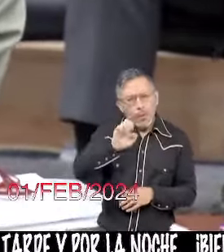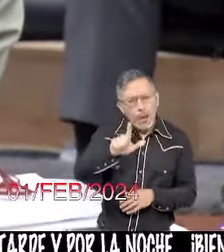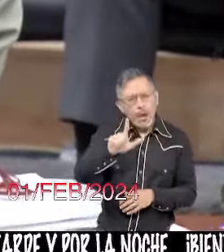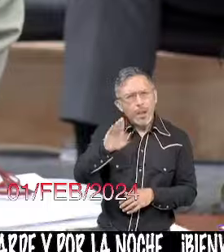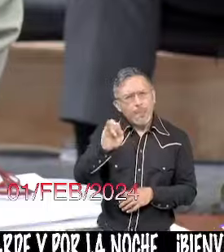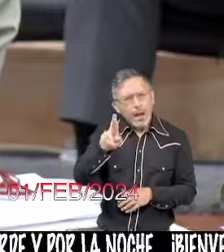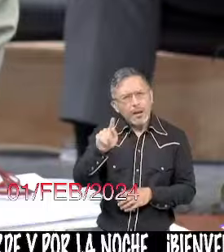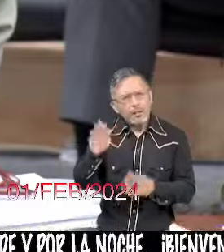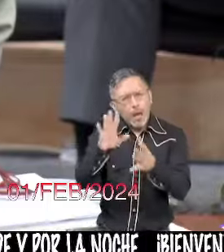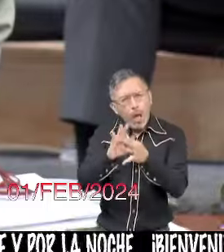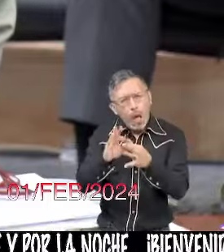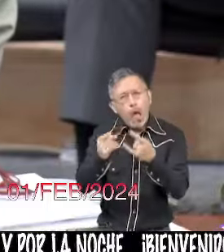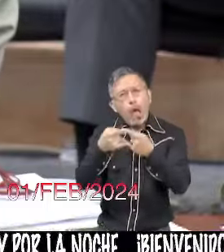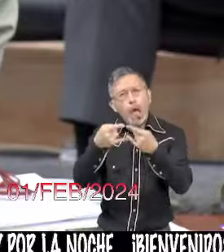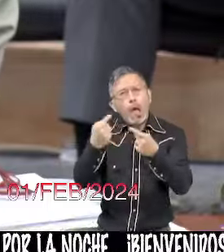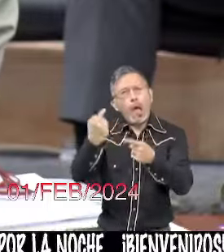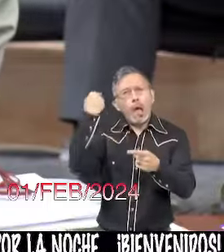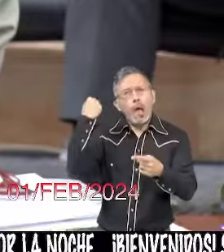autoridad moral.